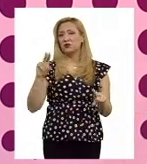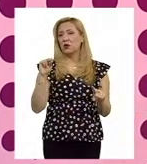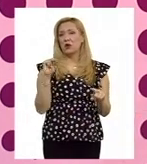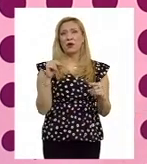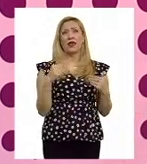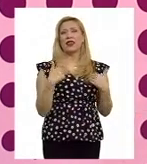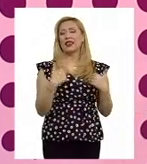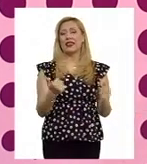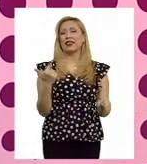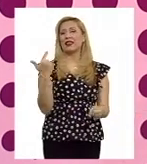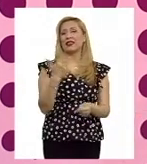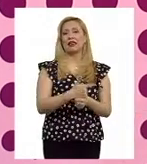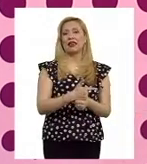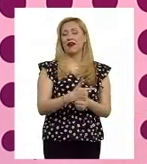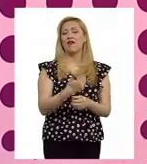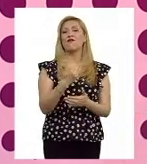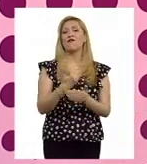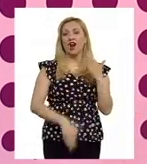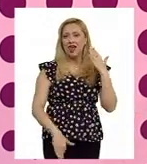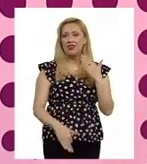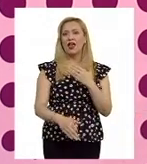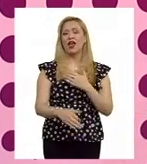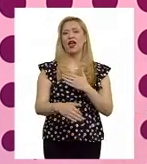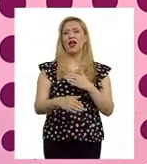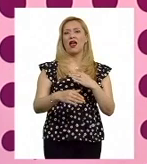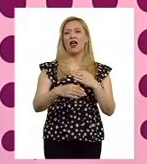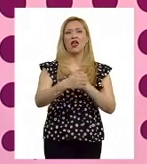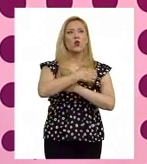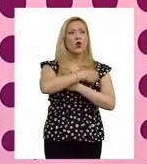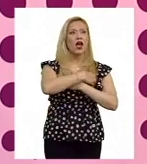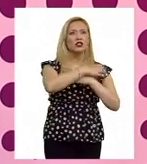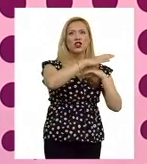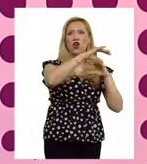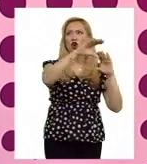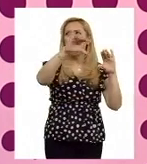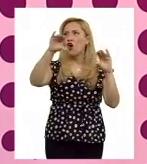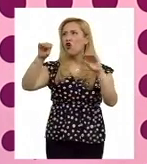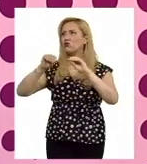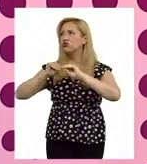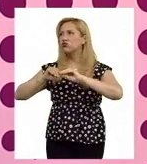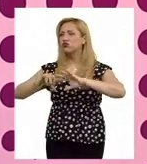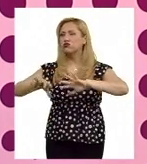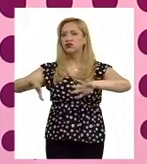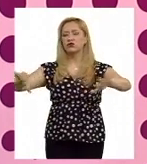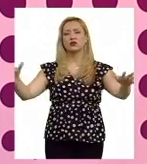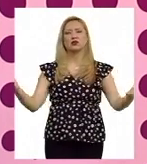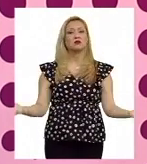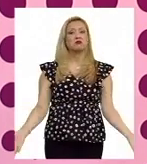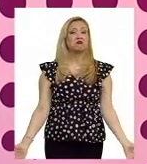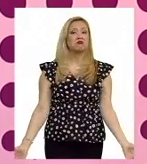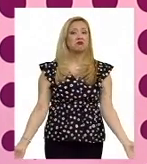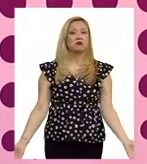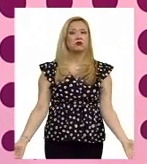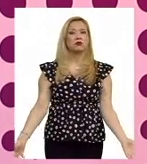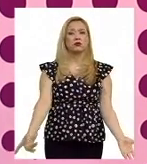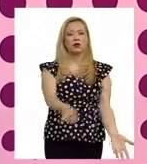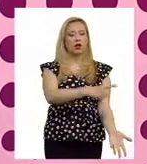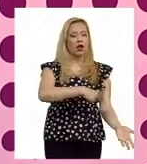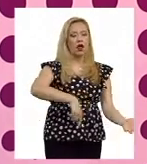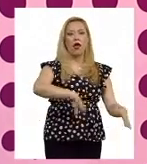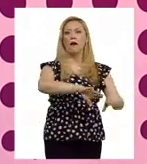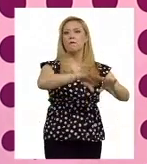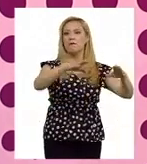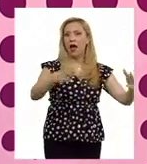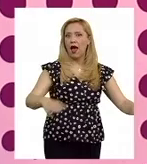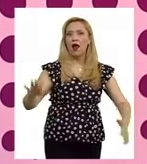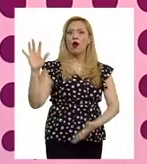falta en la educación de los que ejecutan las políticas públicas. Los ecosistemas nos dan servicios